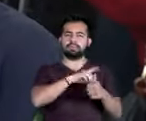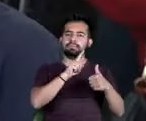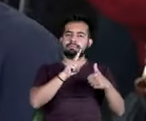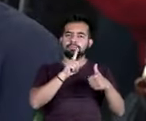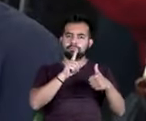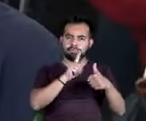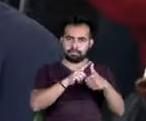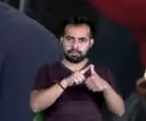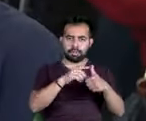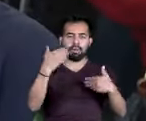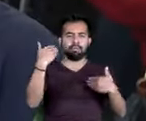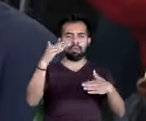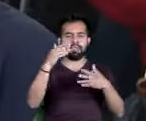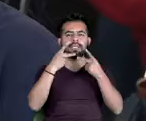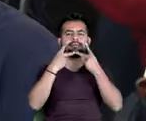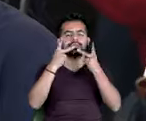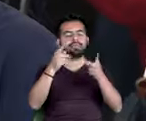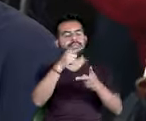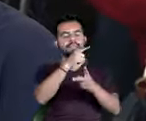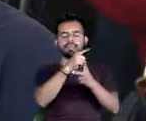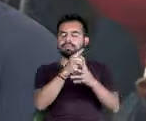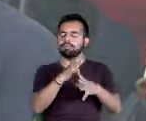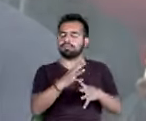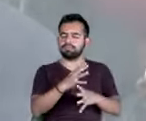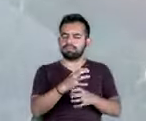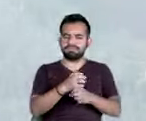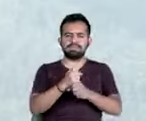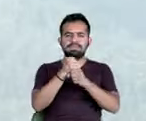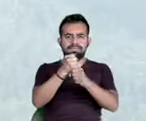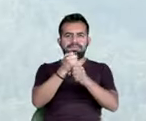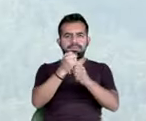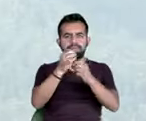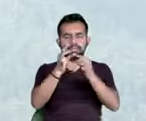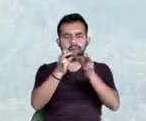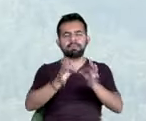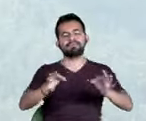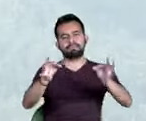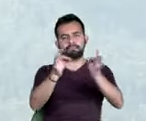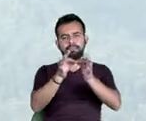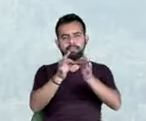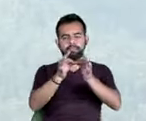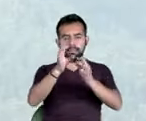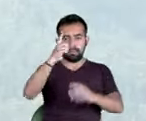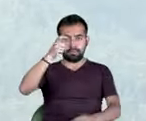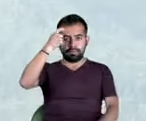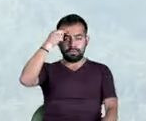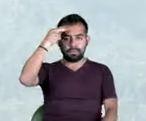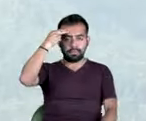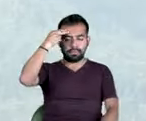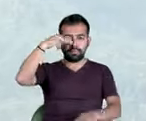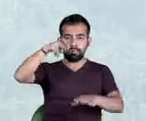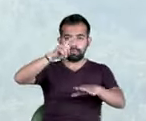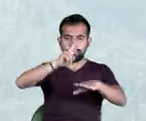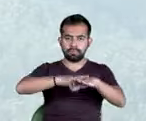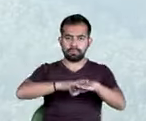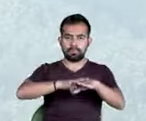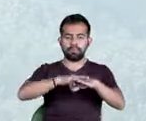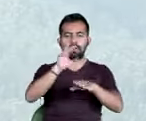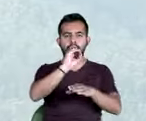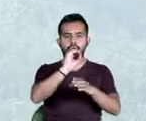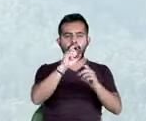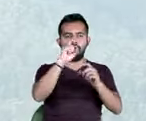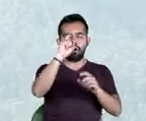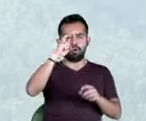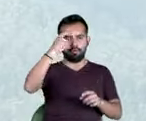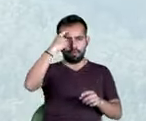rectoría de la política pública. Este es un tema fundamental. El gobierno nacional o un gobierno local,